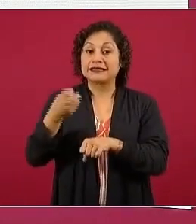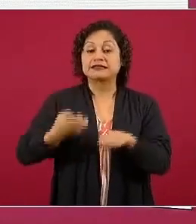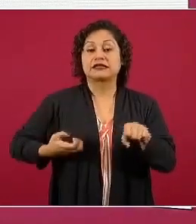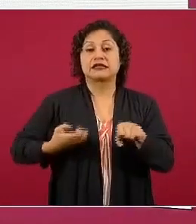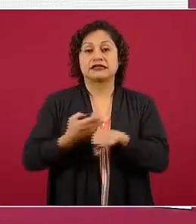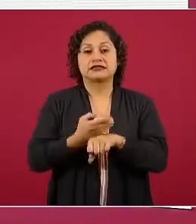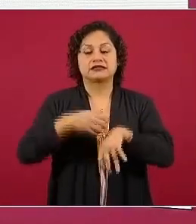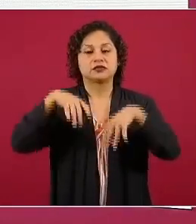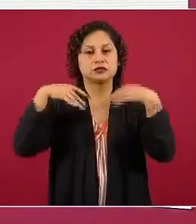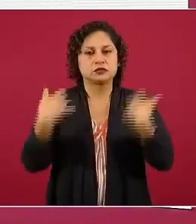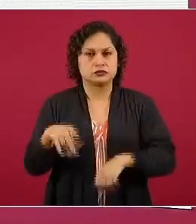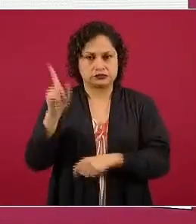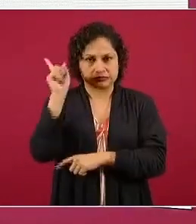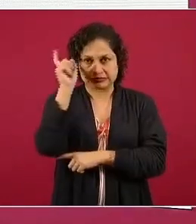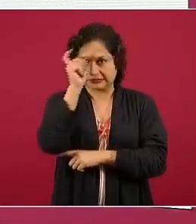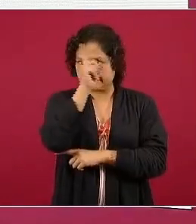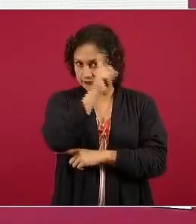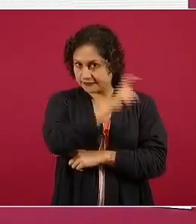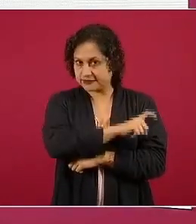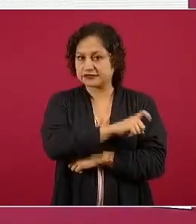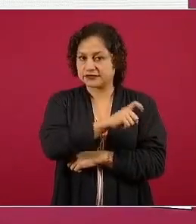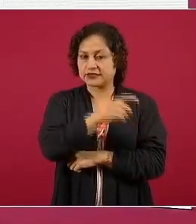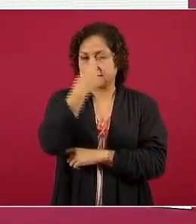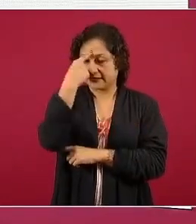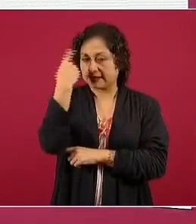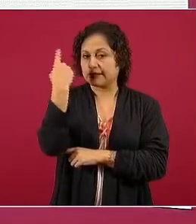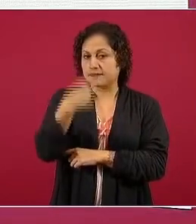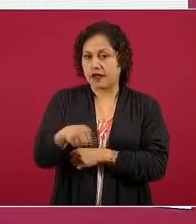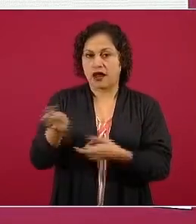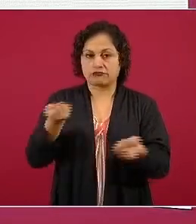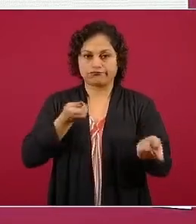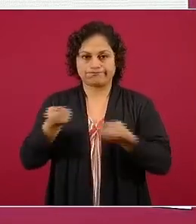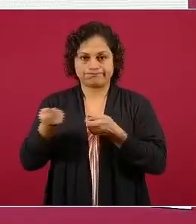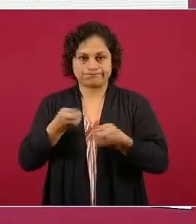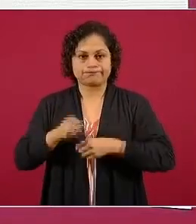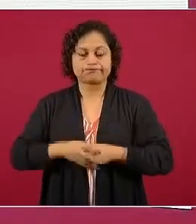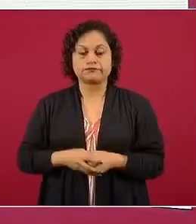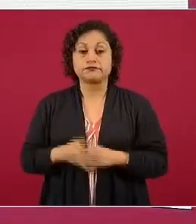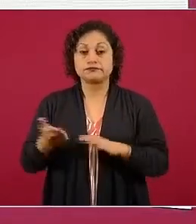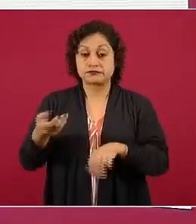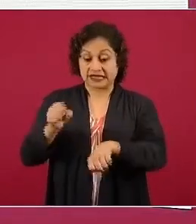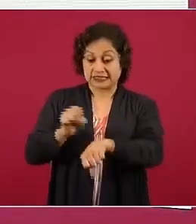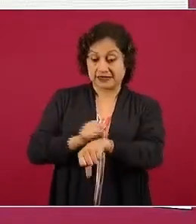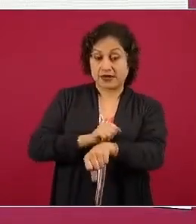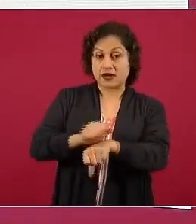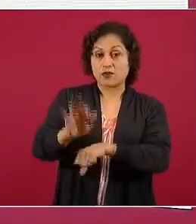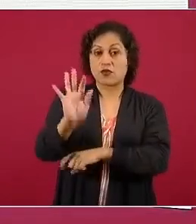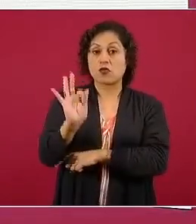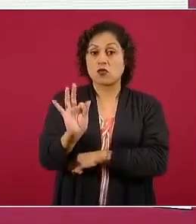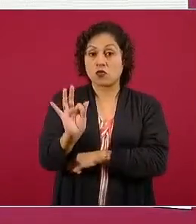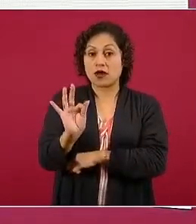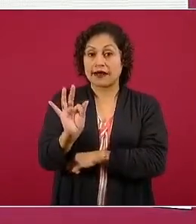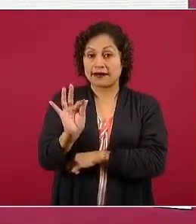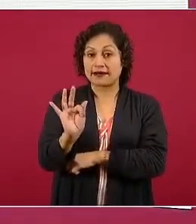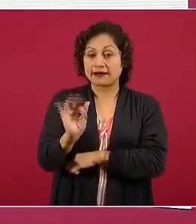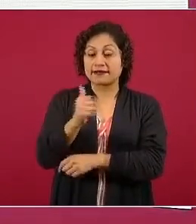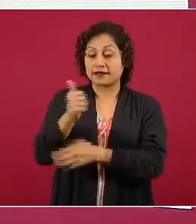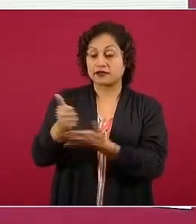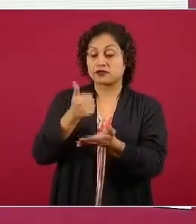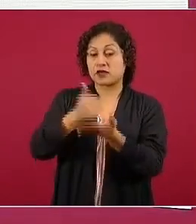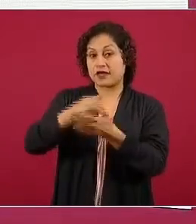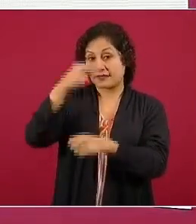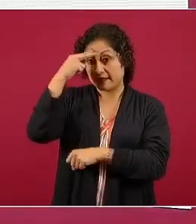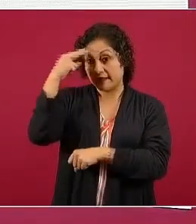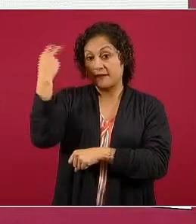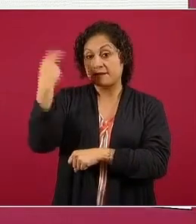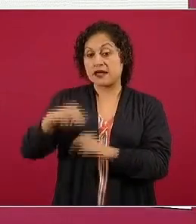representan un reto mucho mayor para su control. Y a partir de la semana 40, la Ciudad de México ha